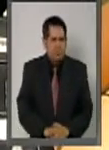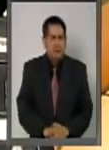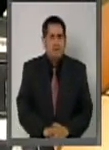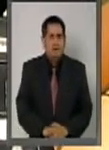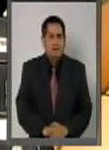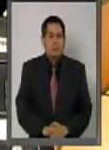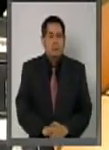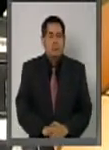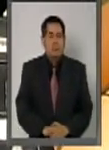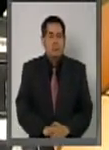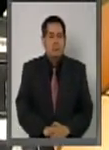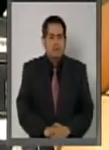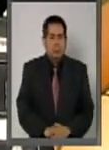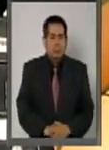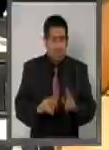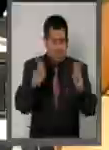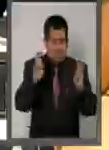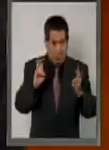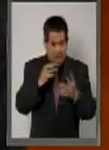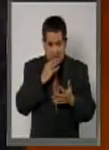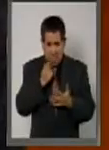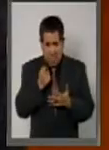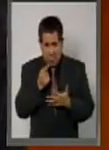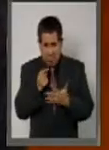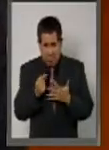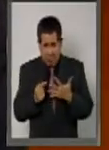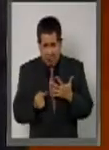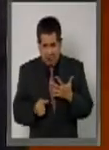¿Les parecen pocos los temas?